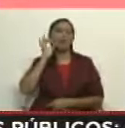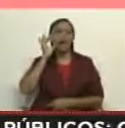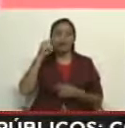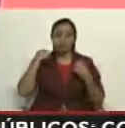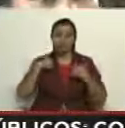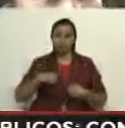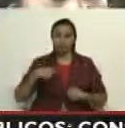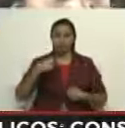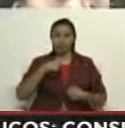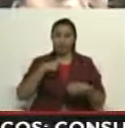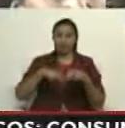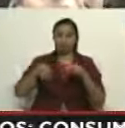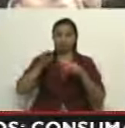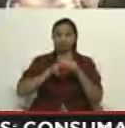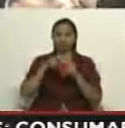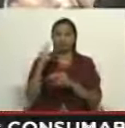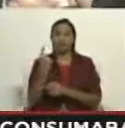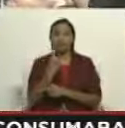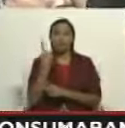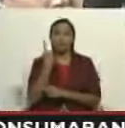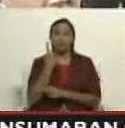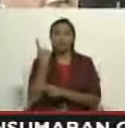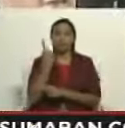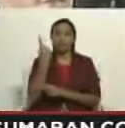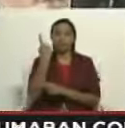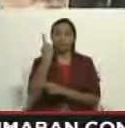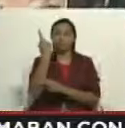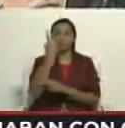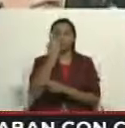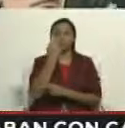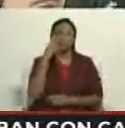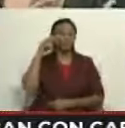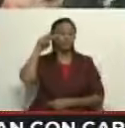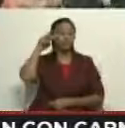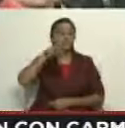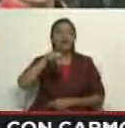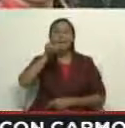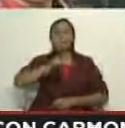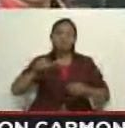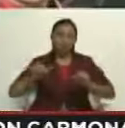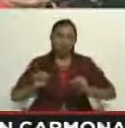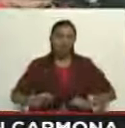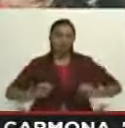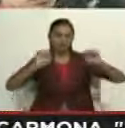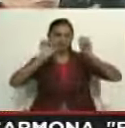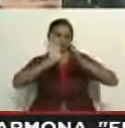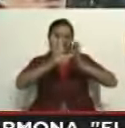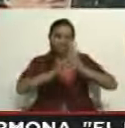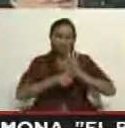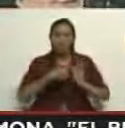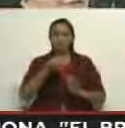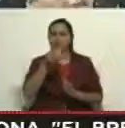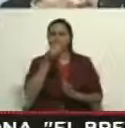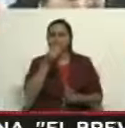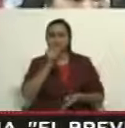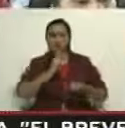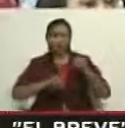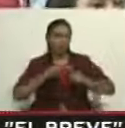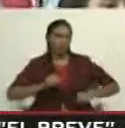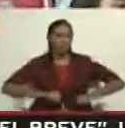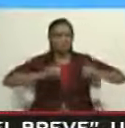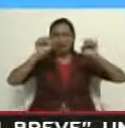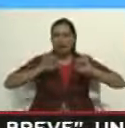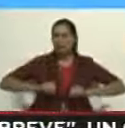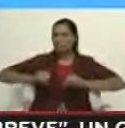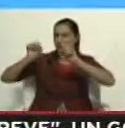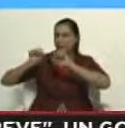helicóptero el saqueo, verlo desde el aire, Diosdado, el único ser humano,